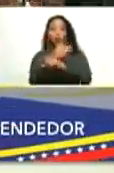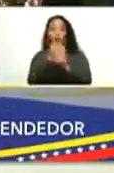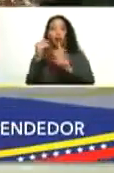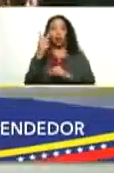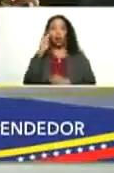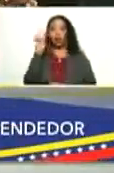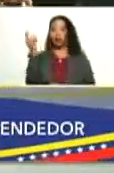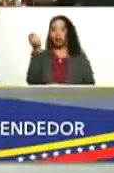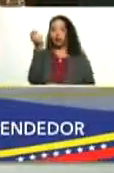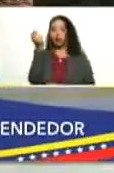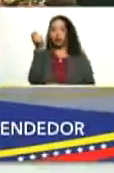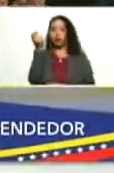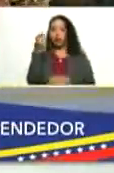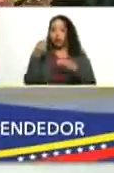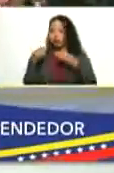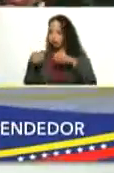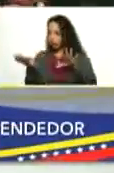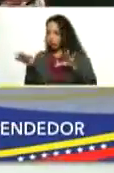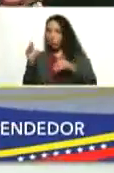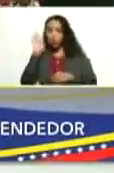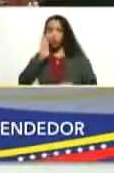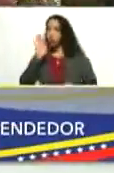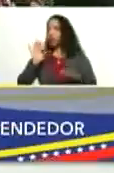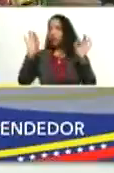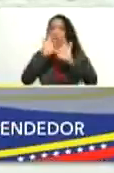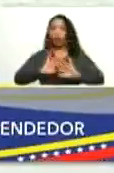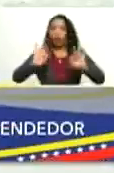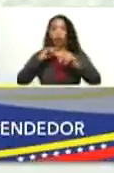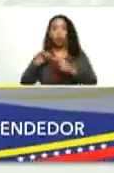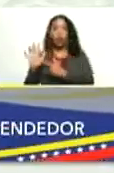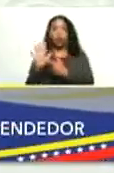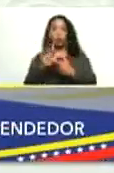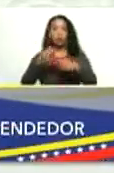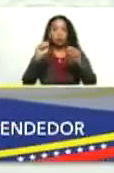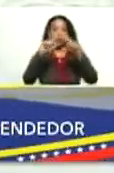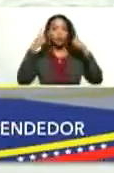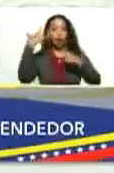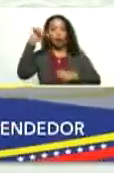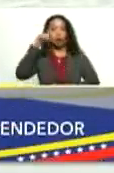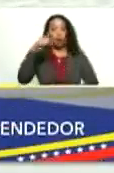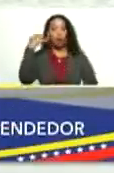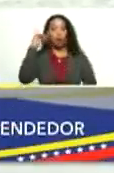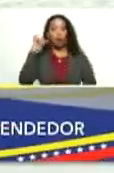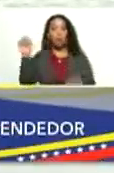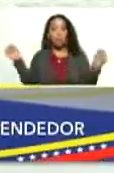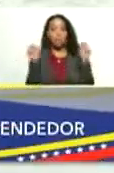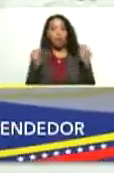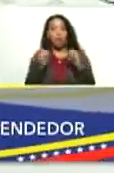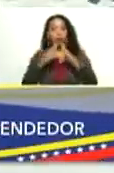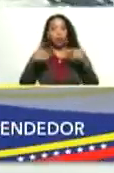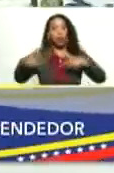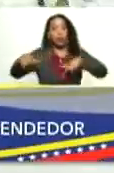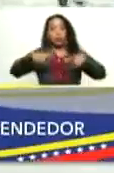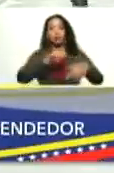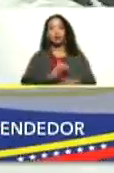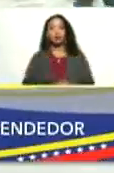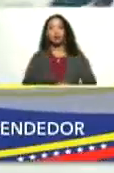ve un papelito en el piso. Lo pongo solamente como ejemplo porque aquí también en La Guaira es, y lo es así en Mérida y en toda Venezuela.